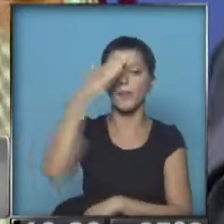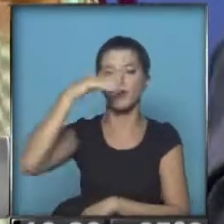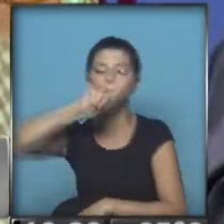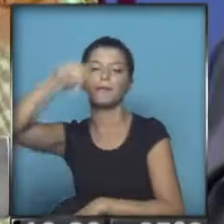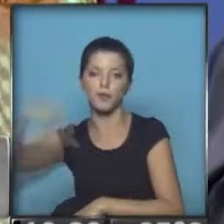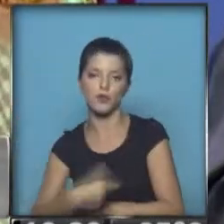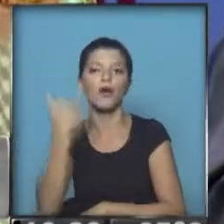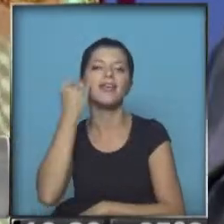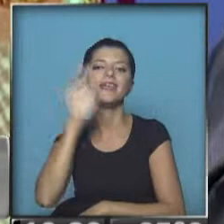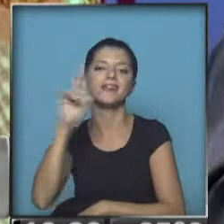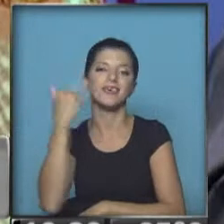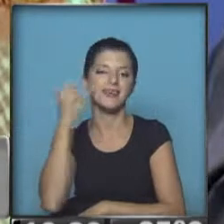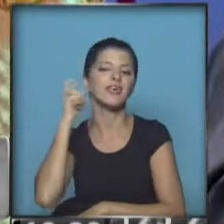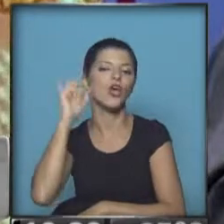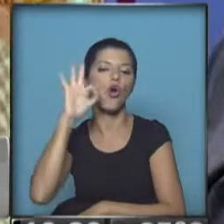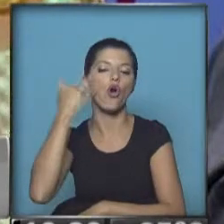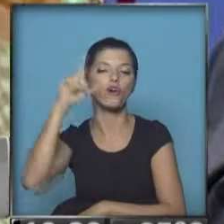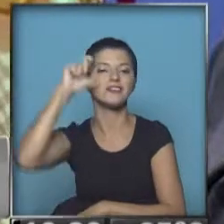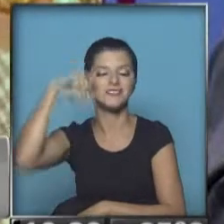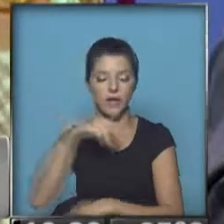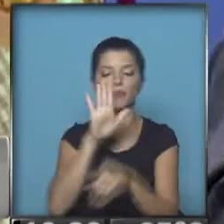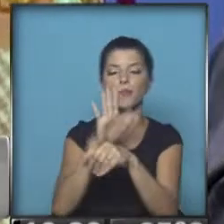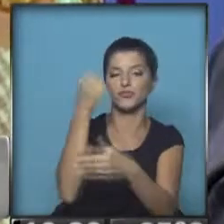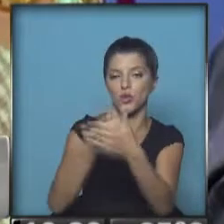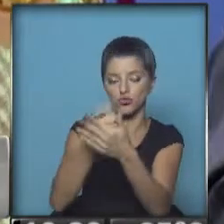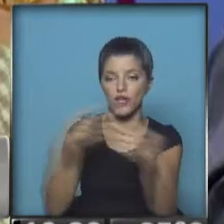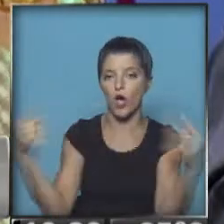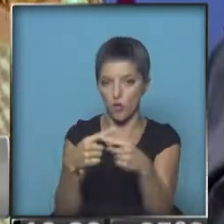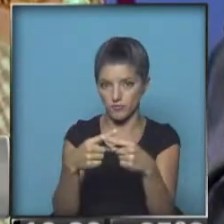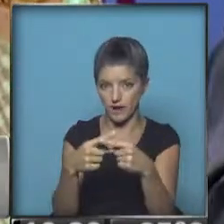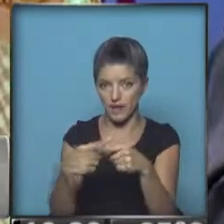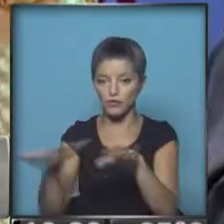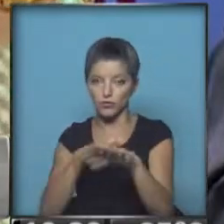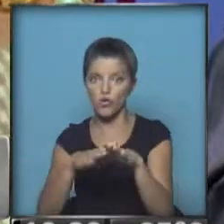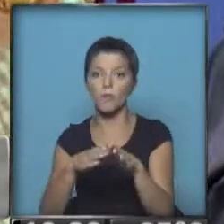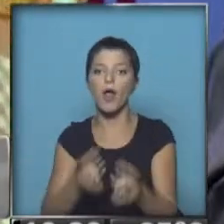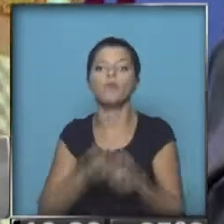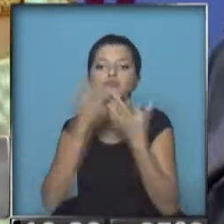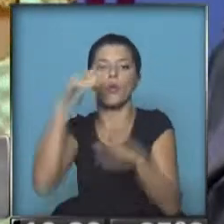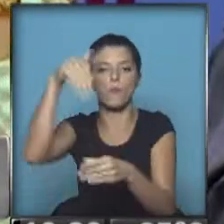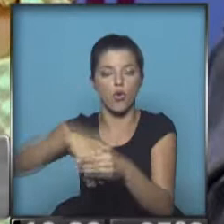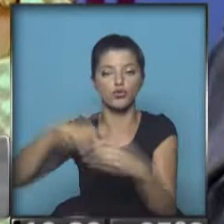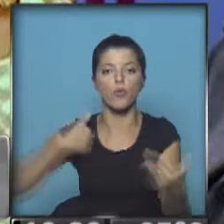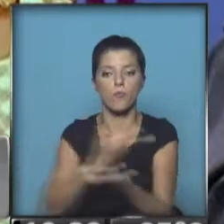irigoyenismo como la lucha contra el régimen para lograr la expresión del voto popular.